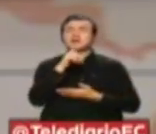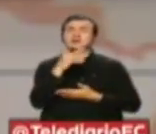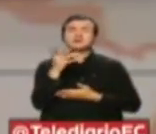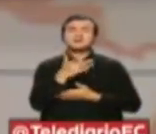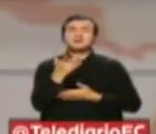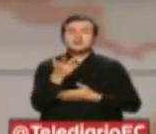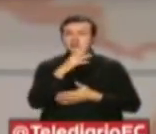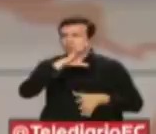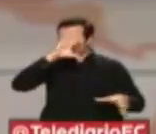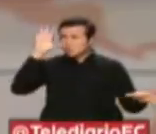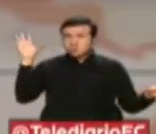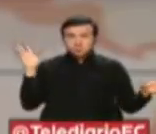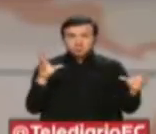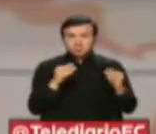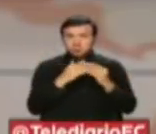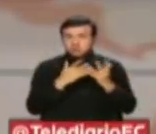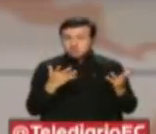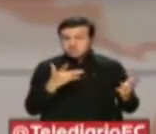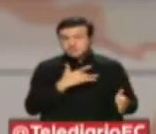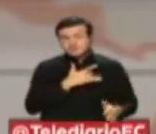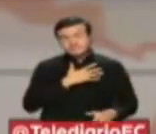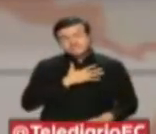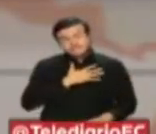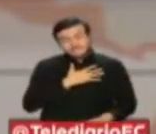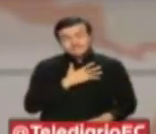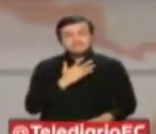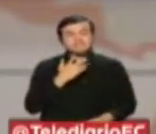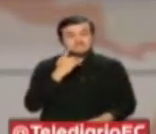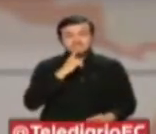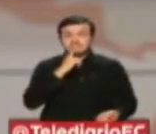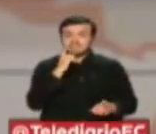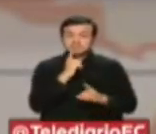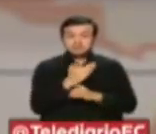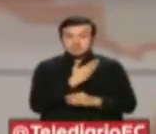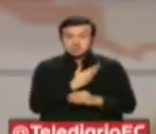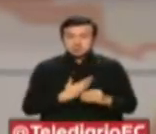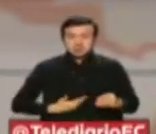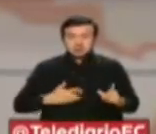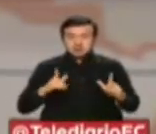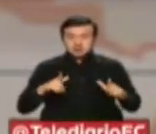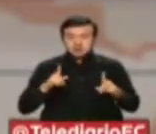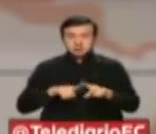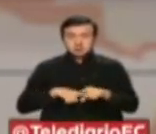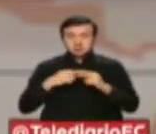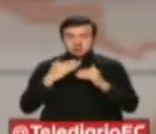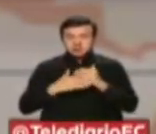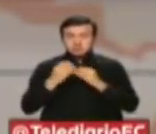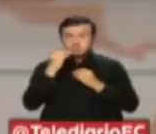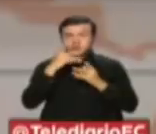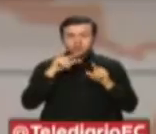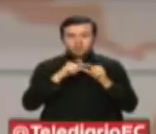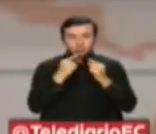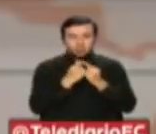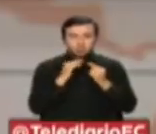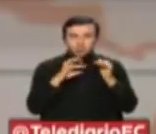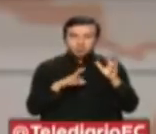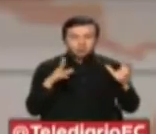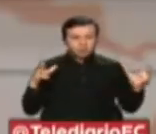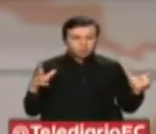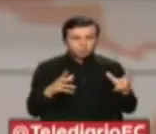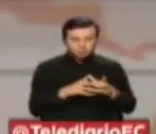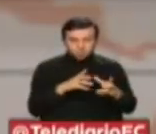todo eso lastimosamente nos enfrentamos como lo dijo el presidente moreno al inicio del gobierno a una mafia organizada